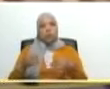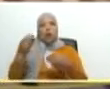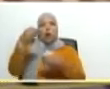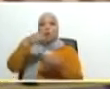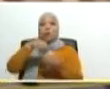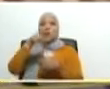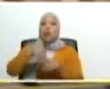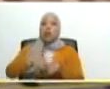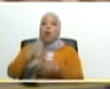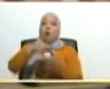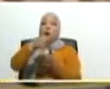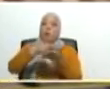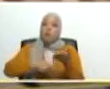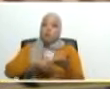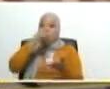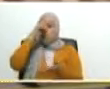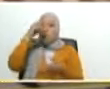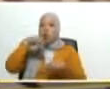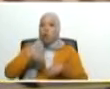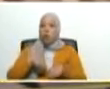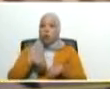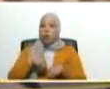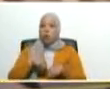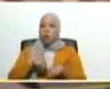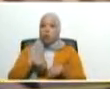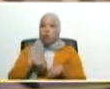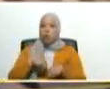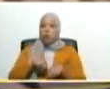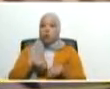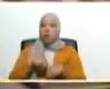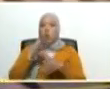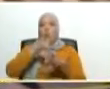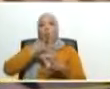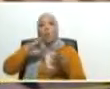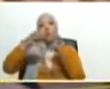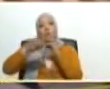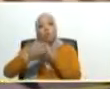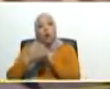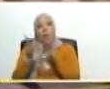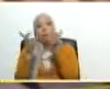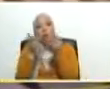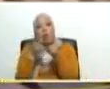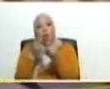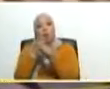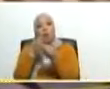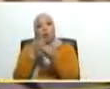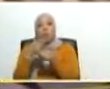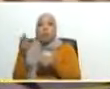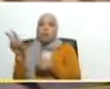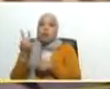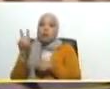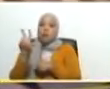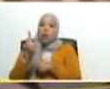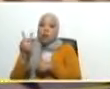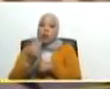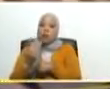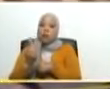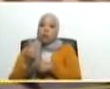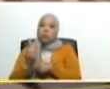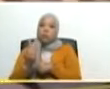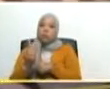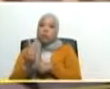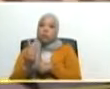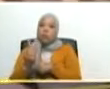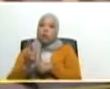Inclusive acabamos de firmar un acuerdo para un campo de gas del lado venezolano,